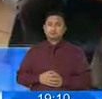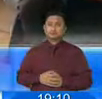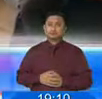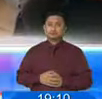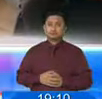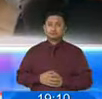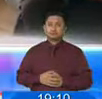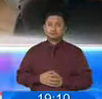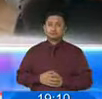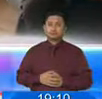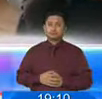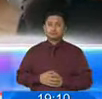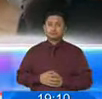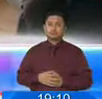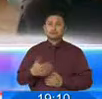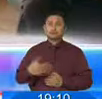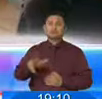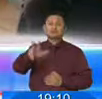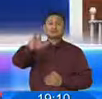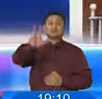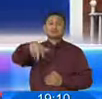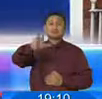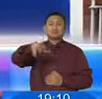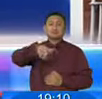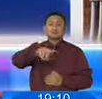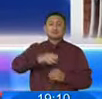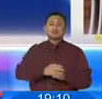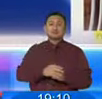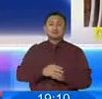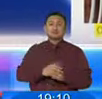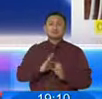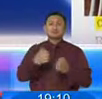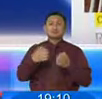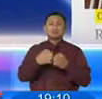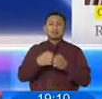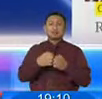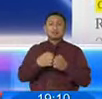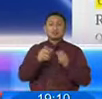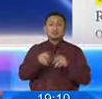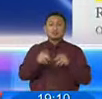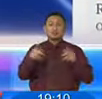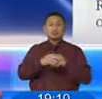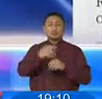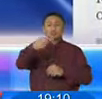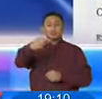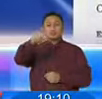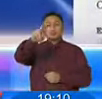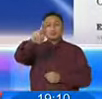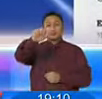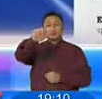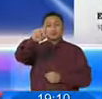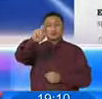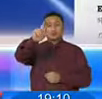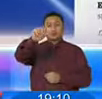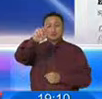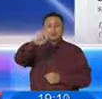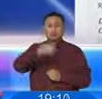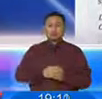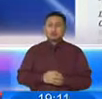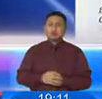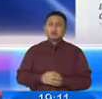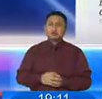Sería el resultado de 3 meses de investigación en el que participó un equipo del diario británico The Guardian y el activista político Fernando